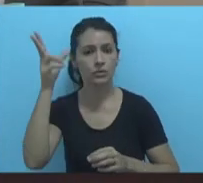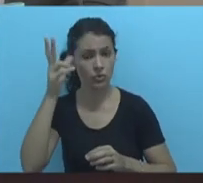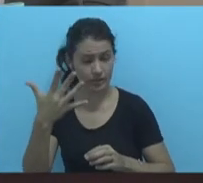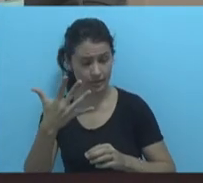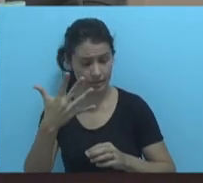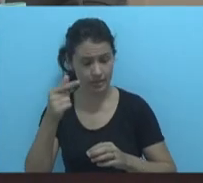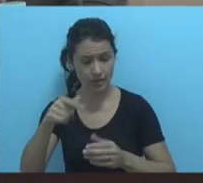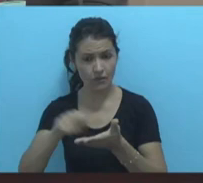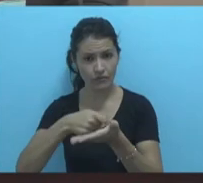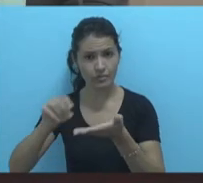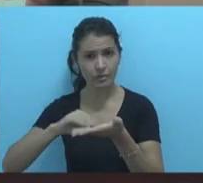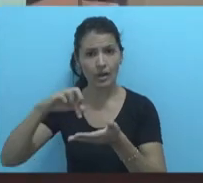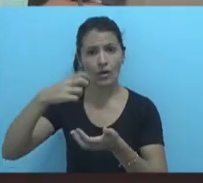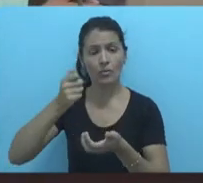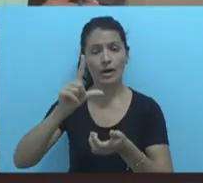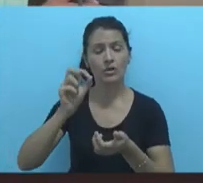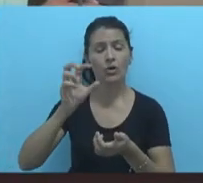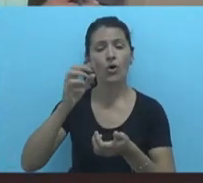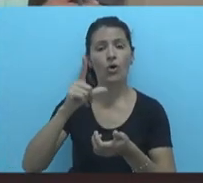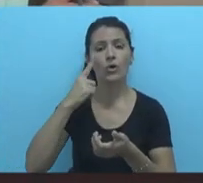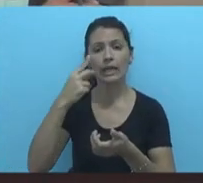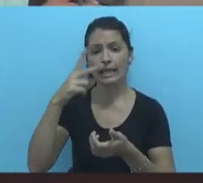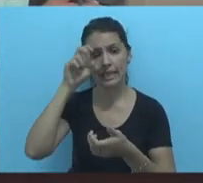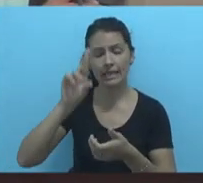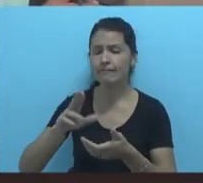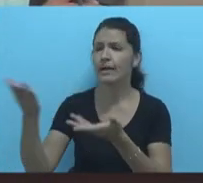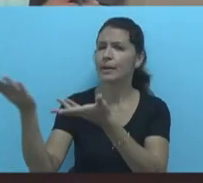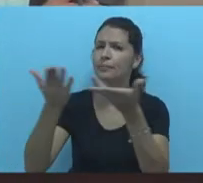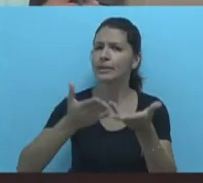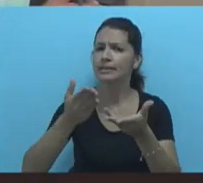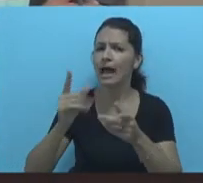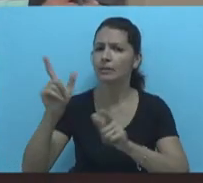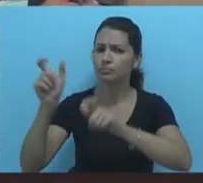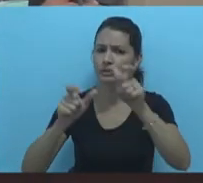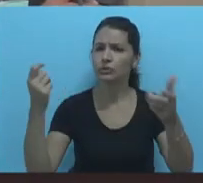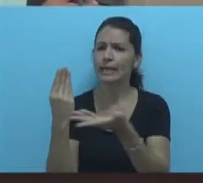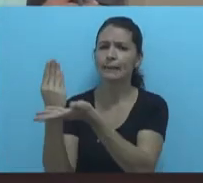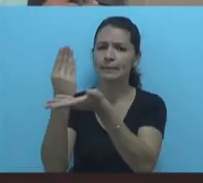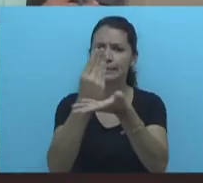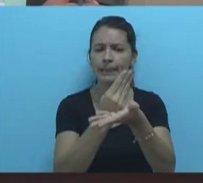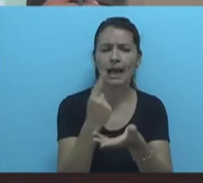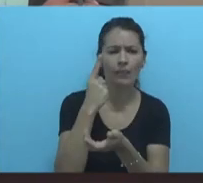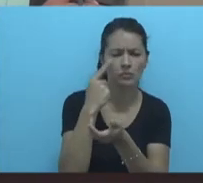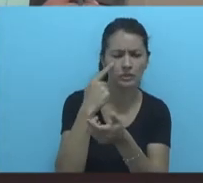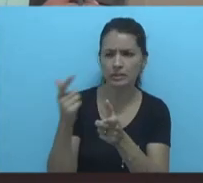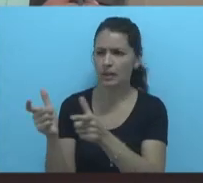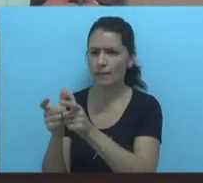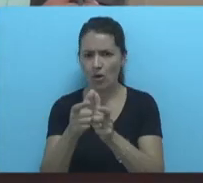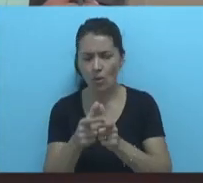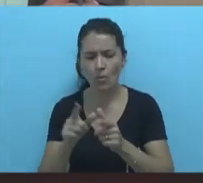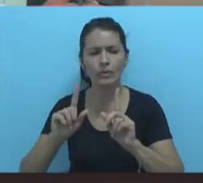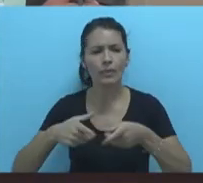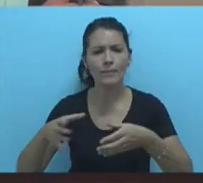46.585 del diputado Paul Oliver, por el cual se solicita disponga invitar a representantes de municipios y comunas, como así también organizaciones de